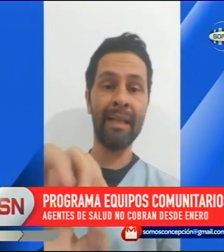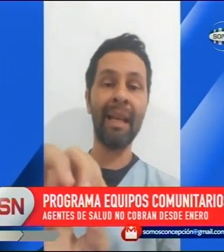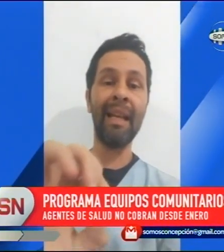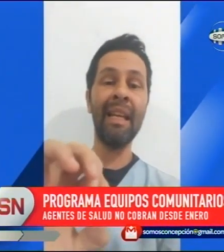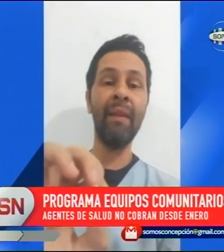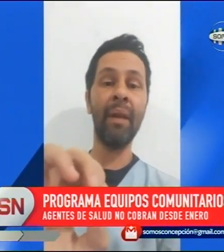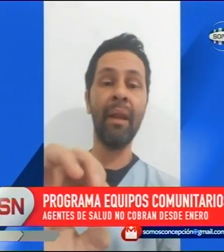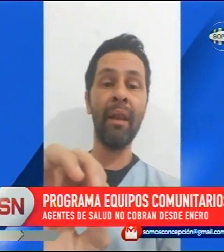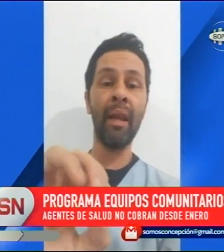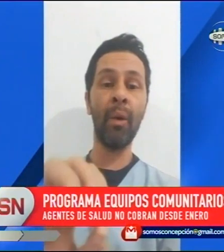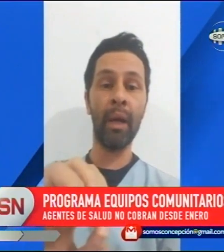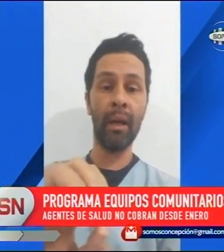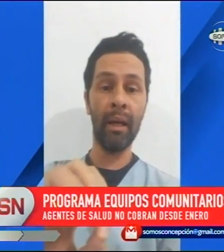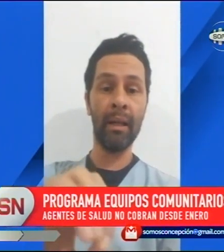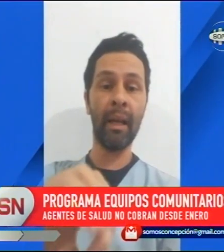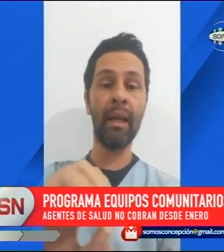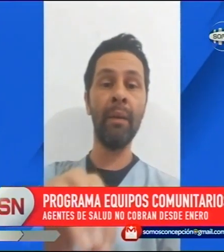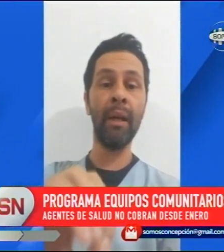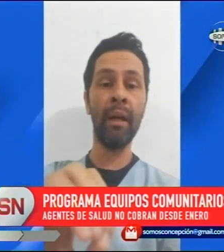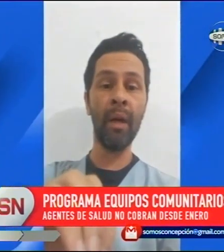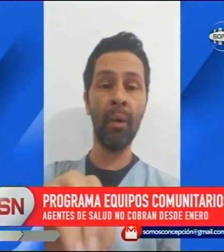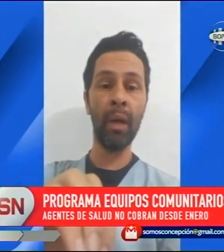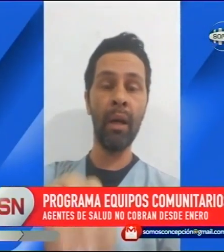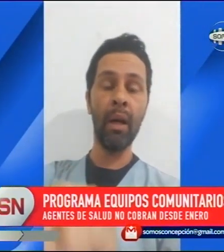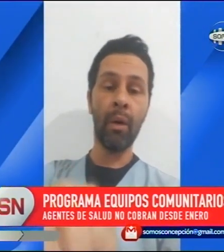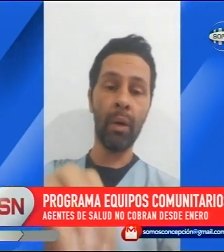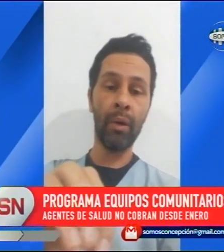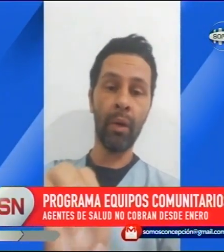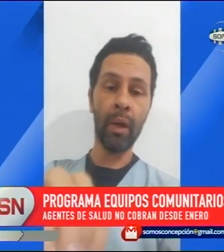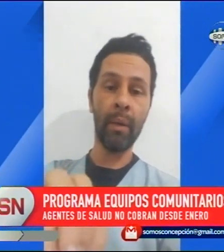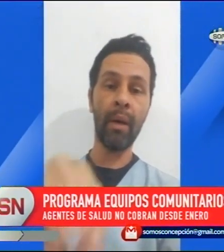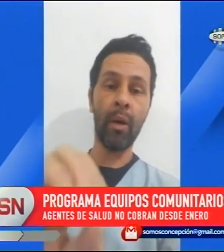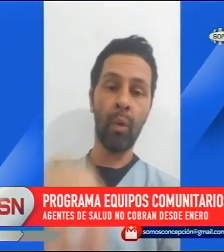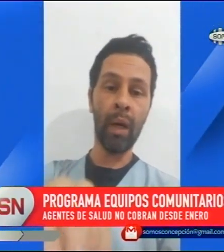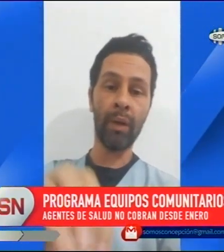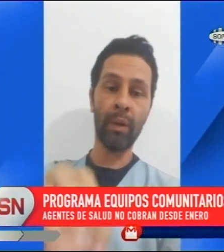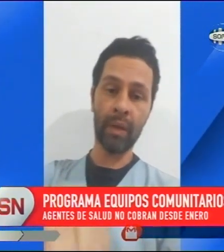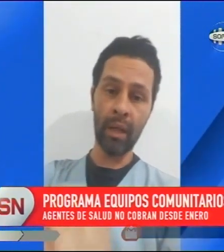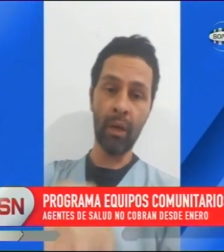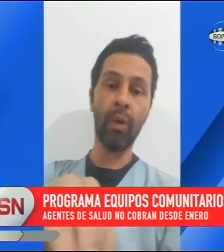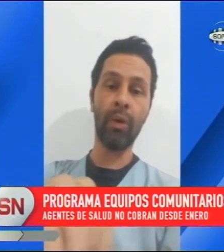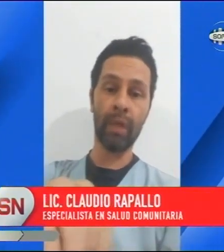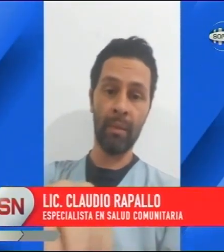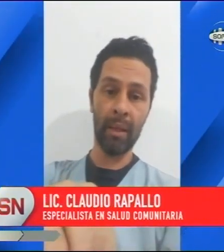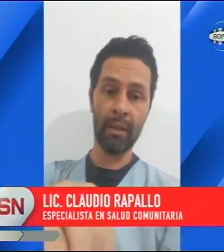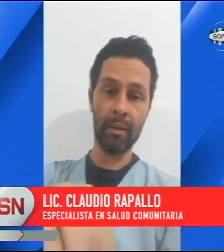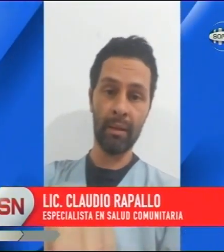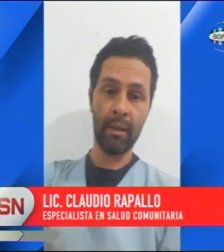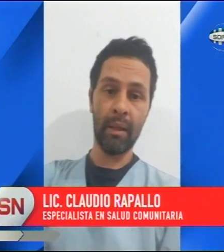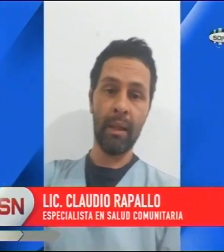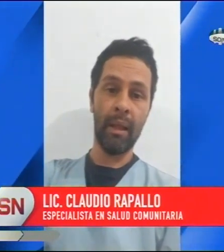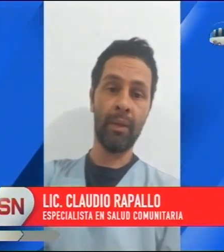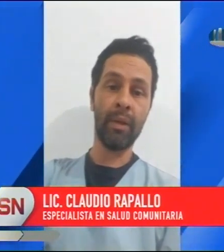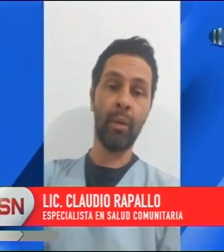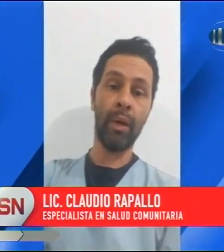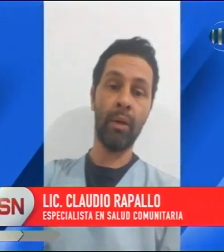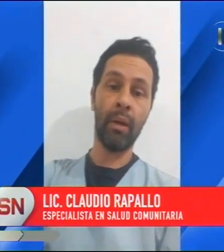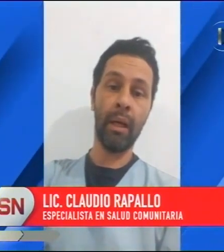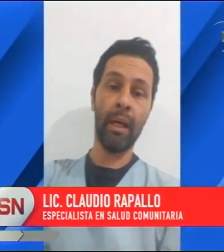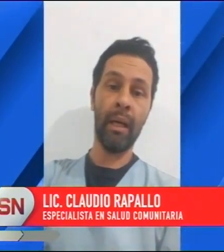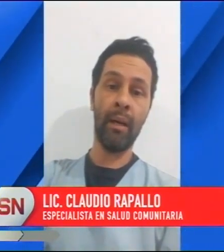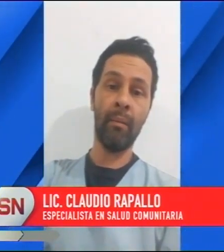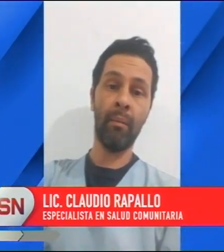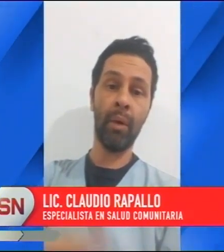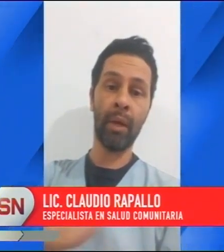palabra, ser libre de deuda, estar libre de deuda cuando nos deben 4, 5 o 6 meses. Entonces,